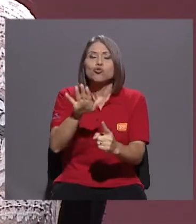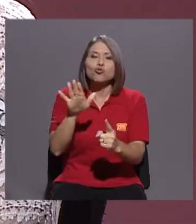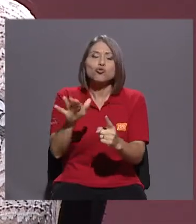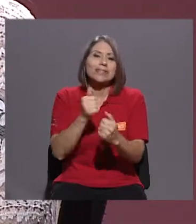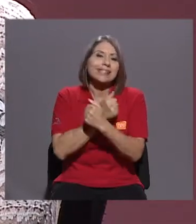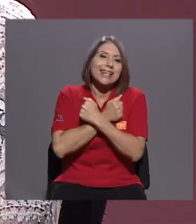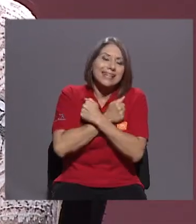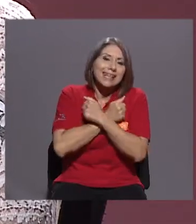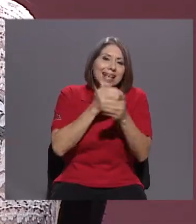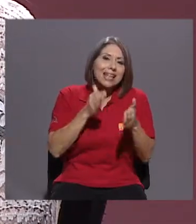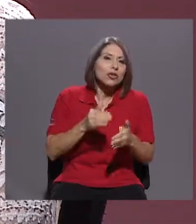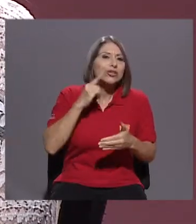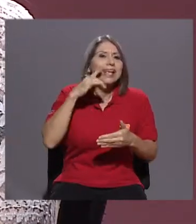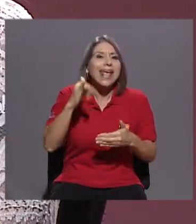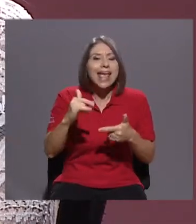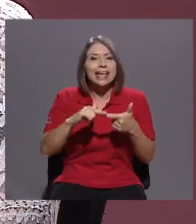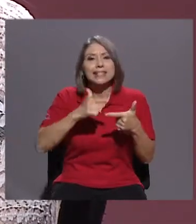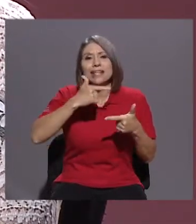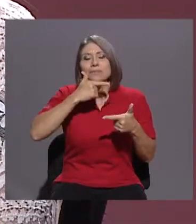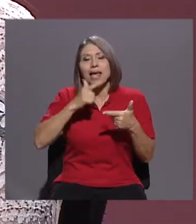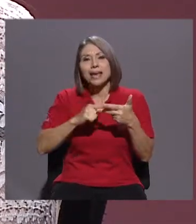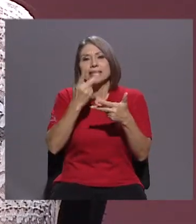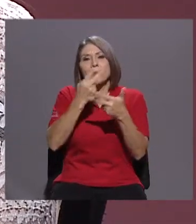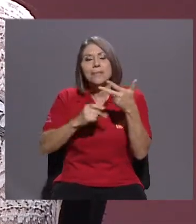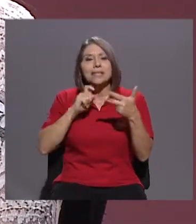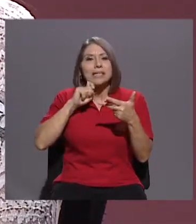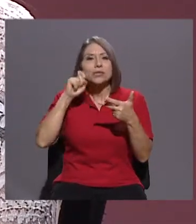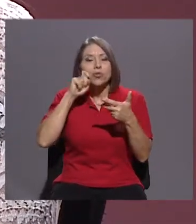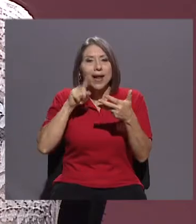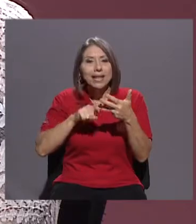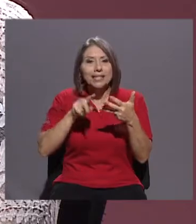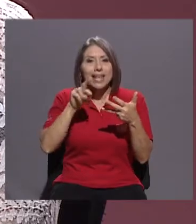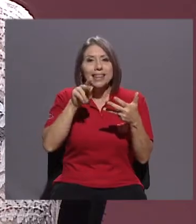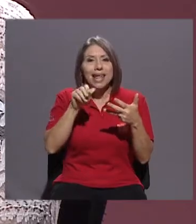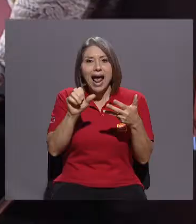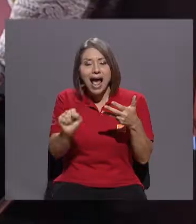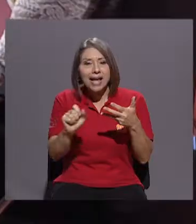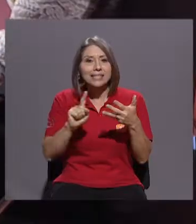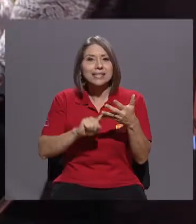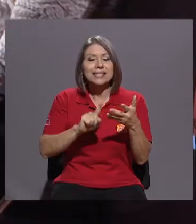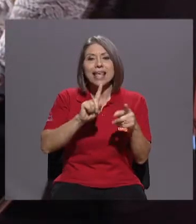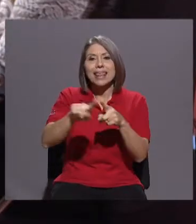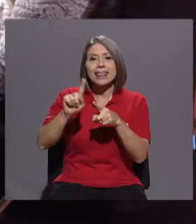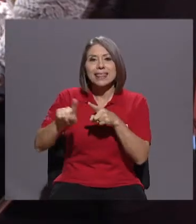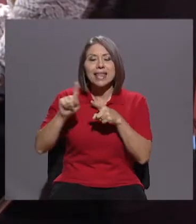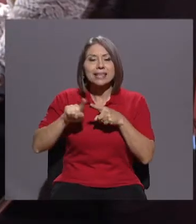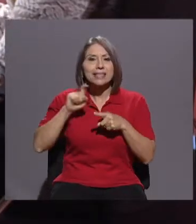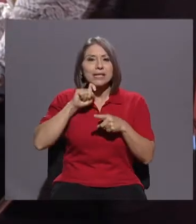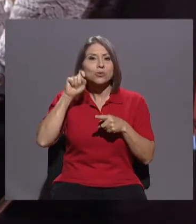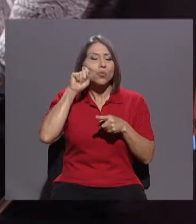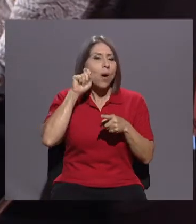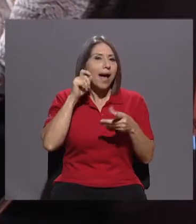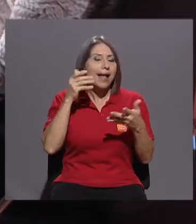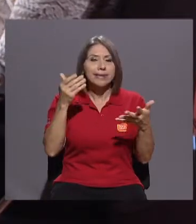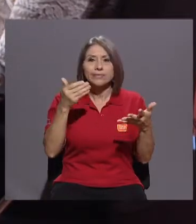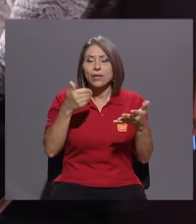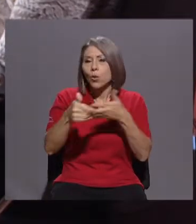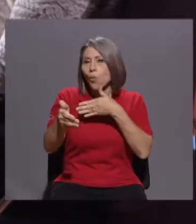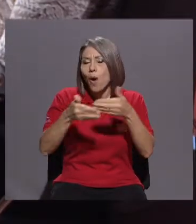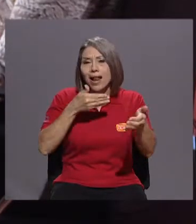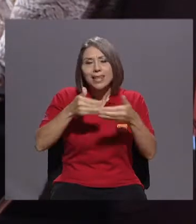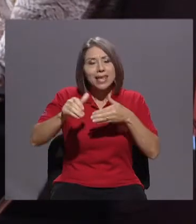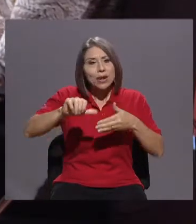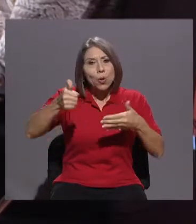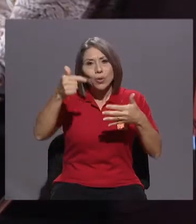seres queridos Gay Lesbianas Bisexuales Personas trans E intersexuales Y cualquier